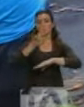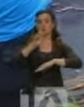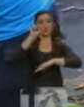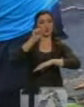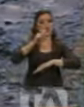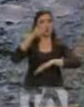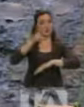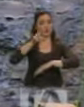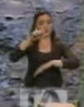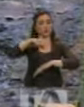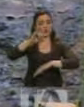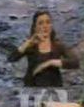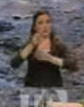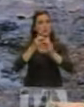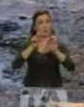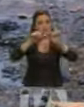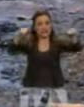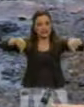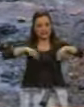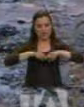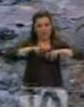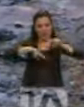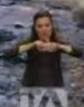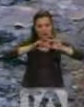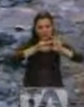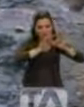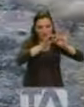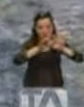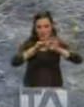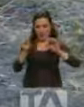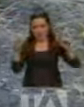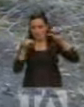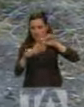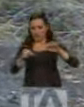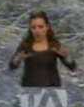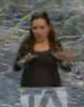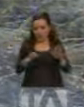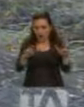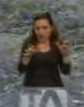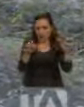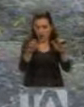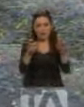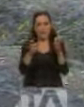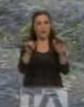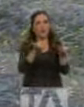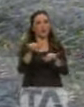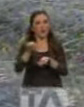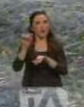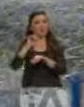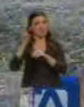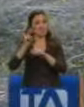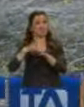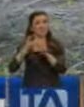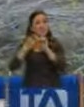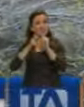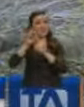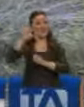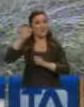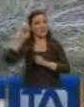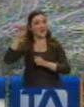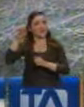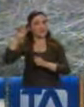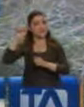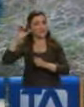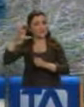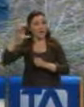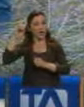decenas de piscinas construidas para contener los desechos tóxicos. Es por eso que la gente lo relaciona con el caso Texaco. Piscinas como esta son el foco